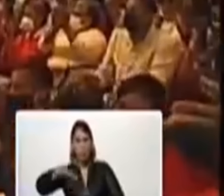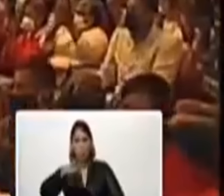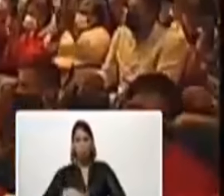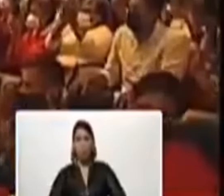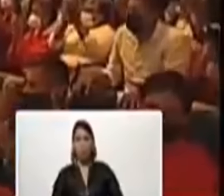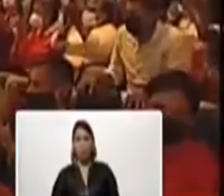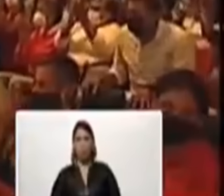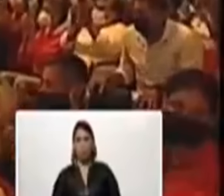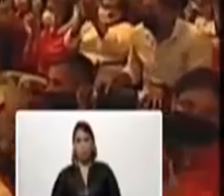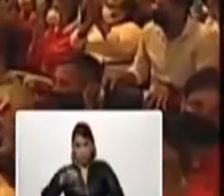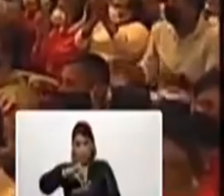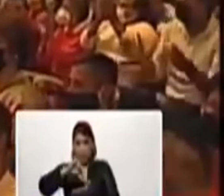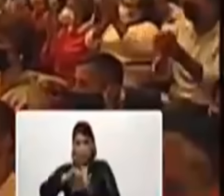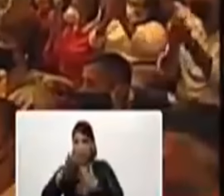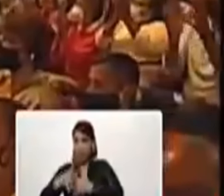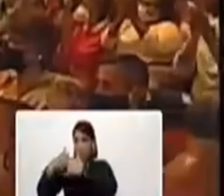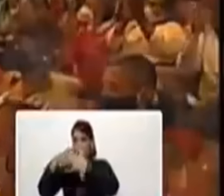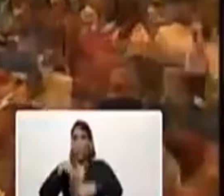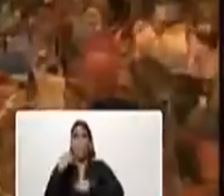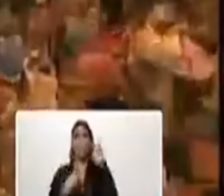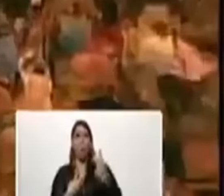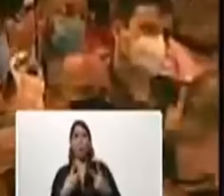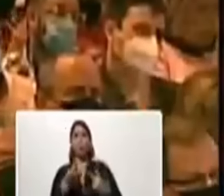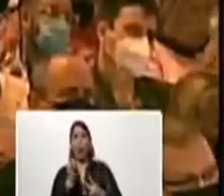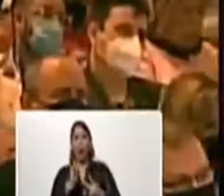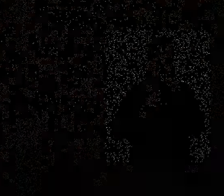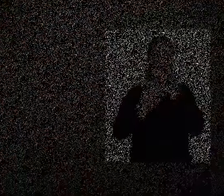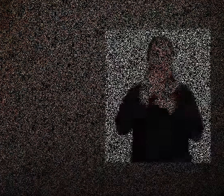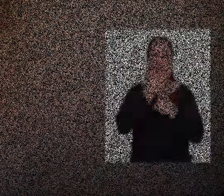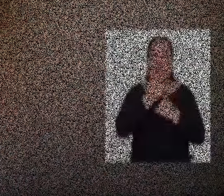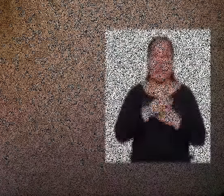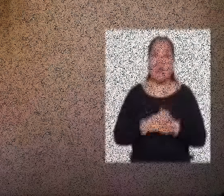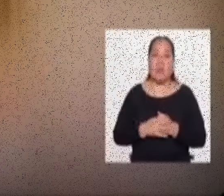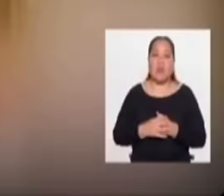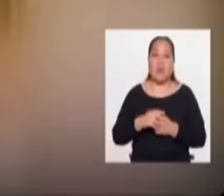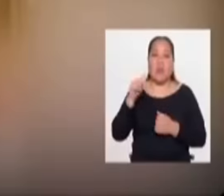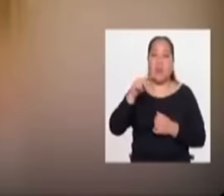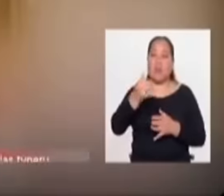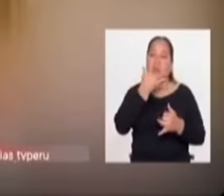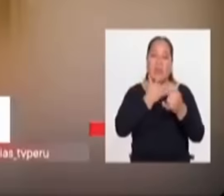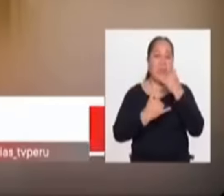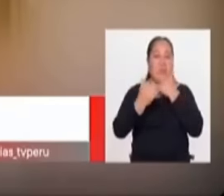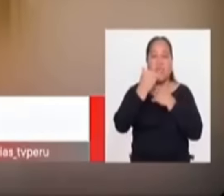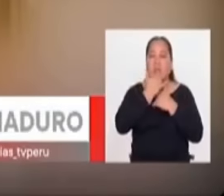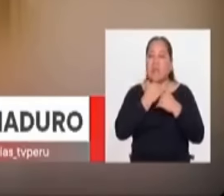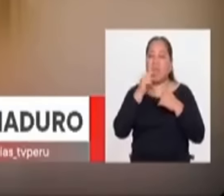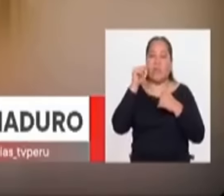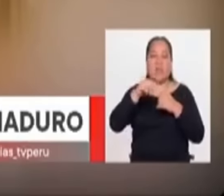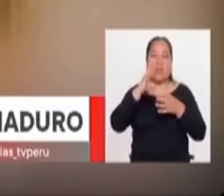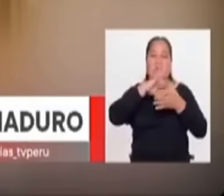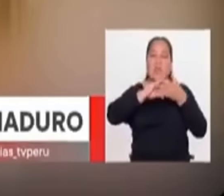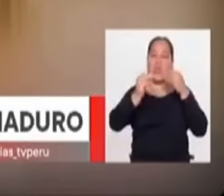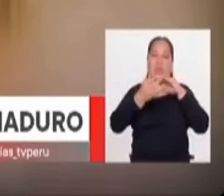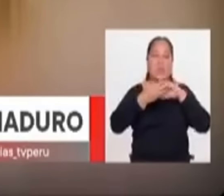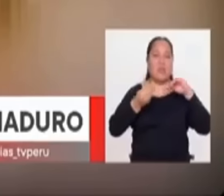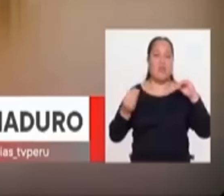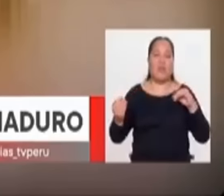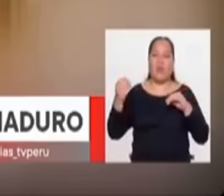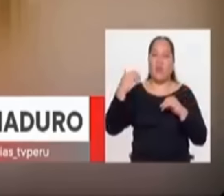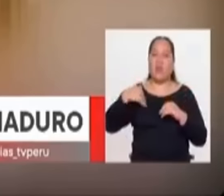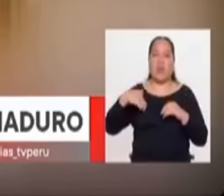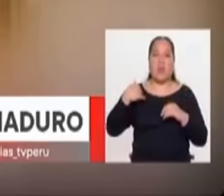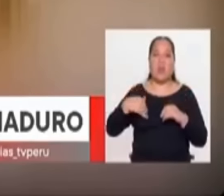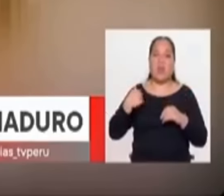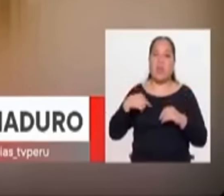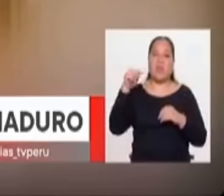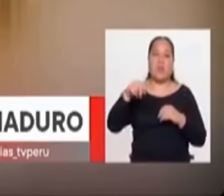la tensión en el país de Venezuela. Continuamos con más información. Eres un error en la historia de Argentina, Milei. Eres un error